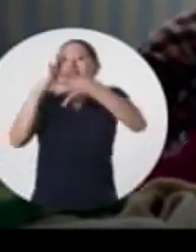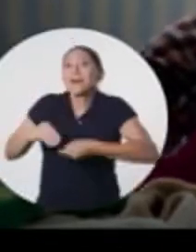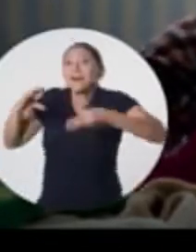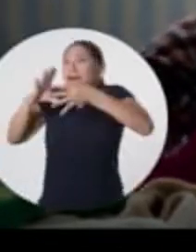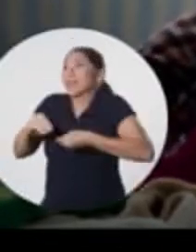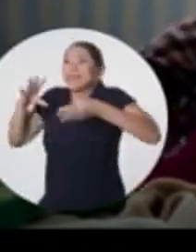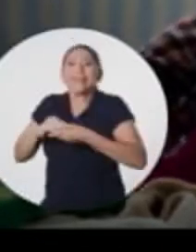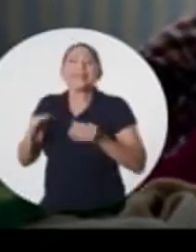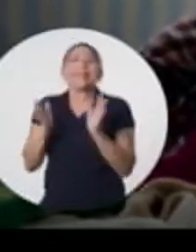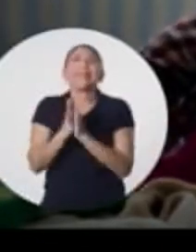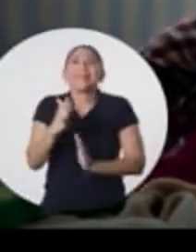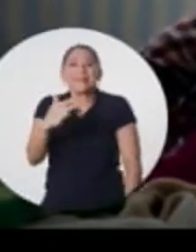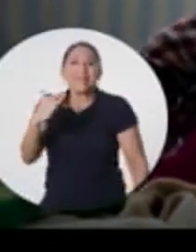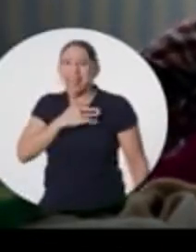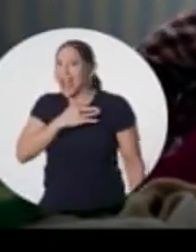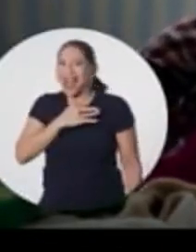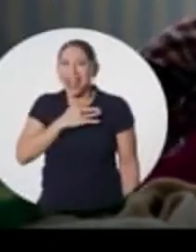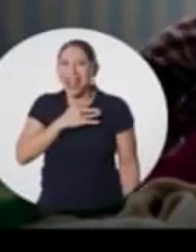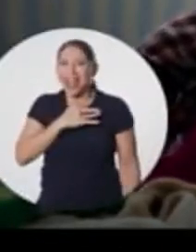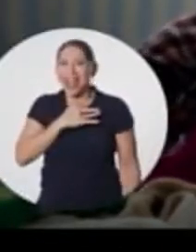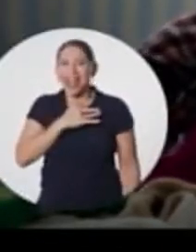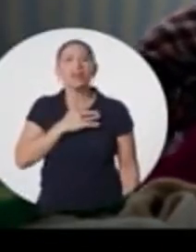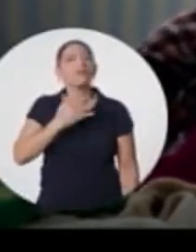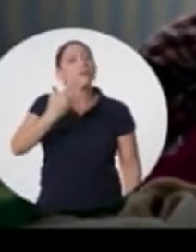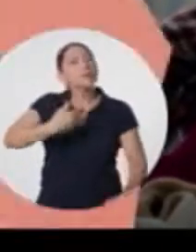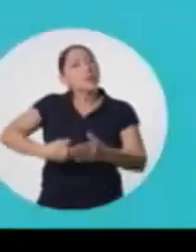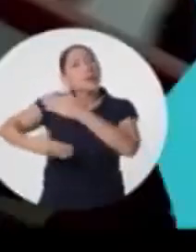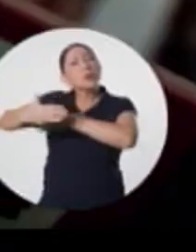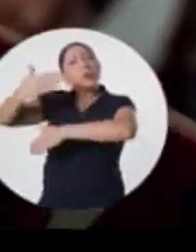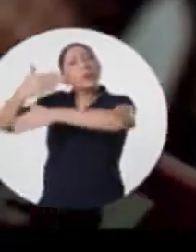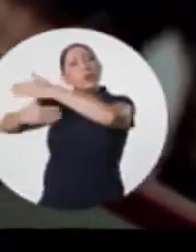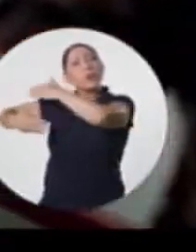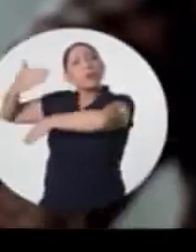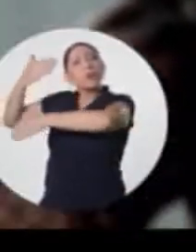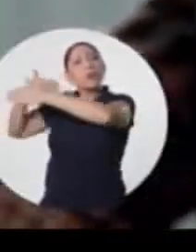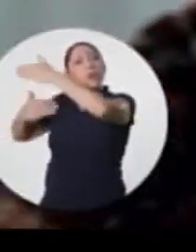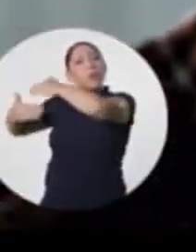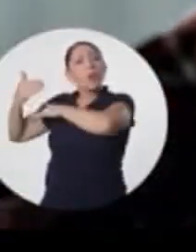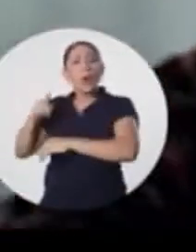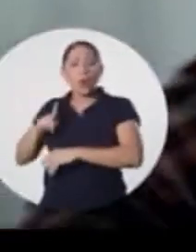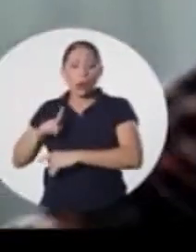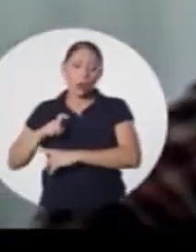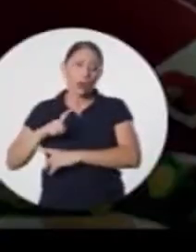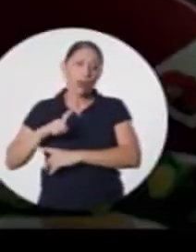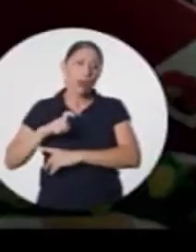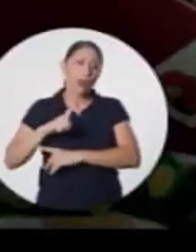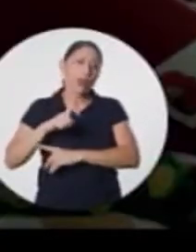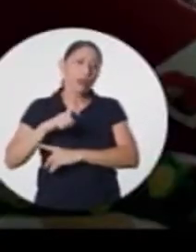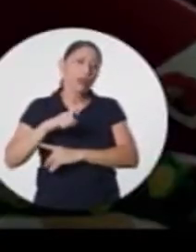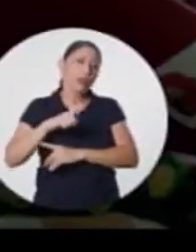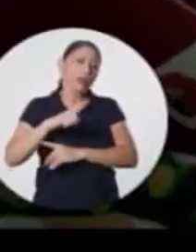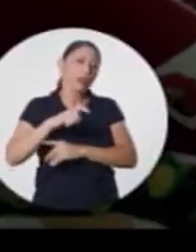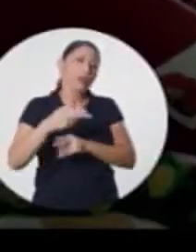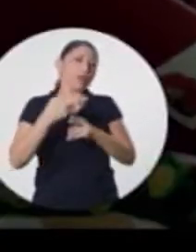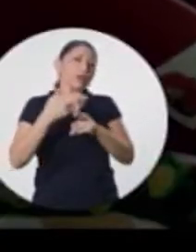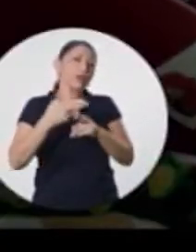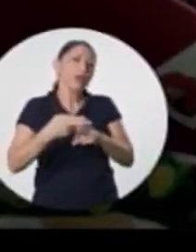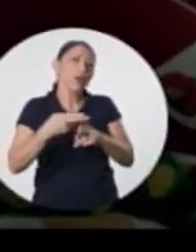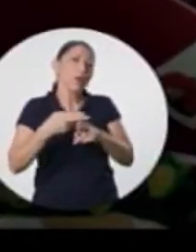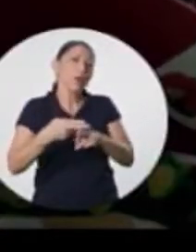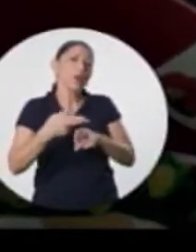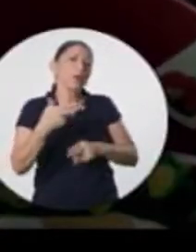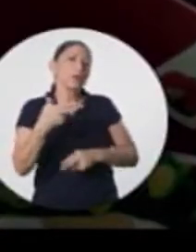Shumi. ¡Un cuento! ¡Me encanta! Había una vez un gusanito